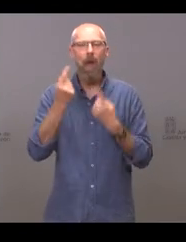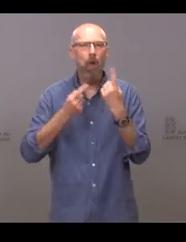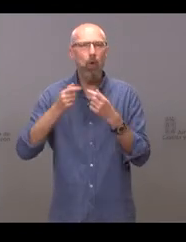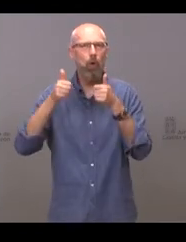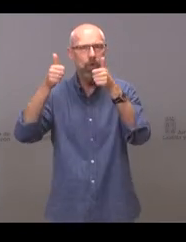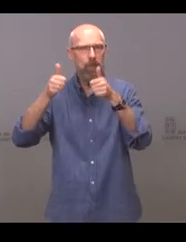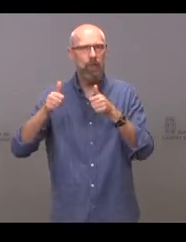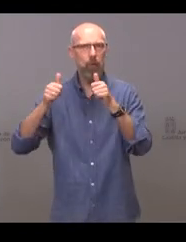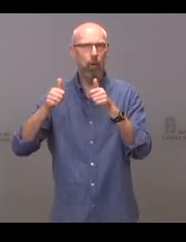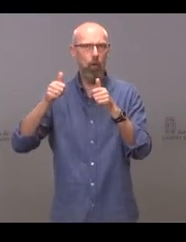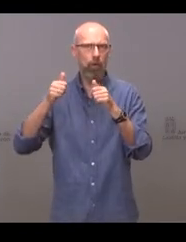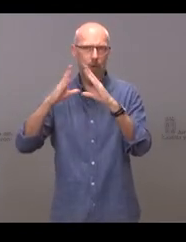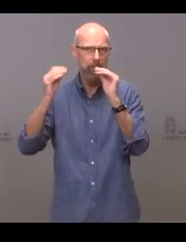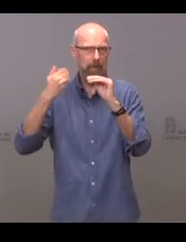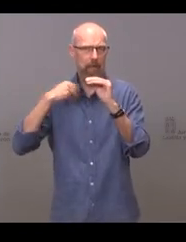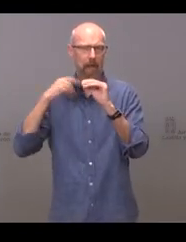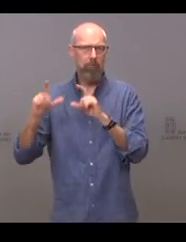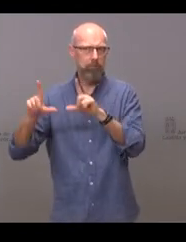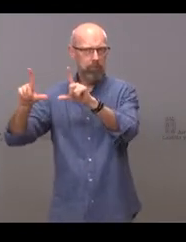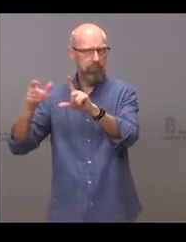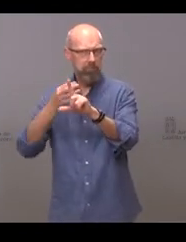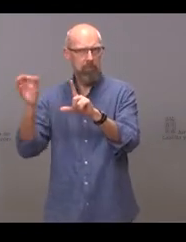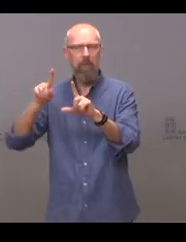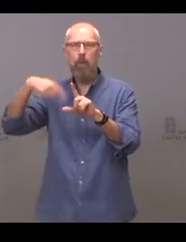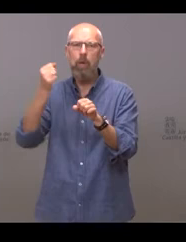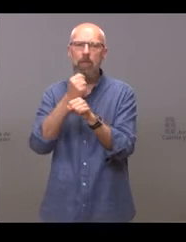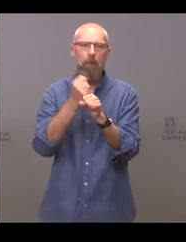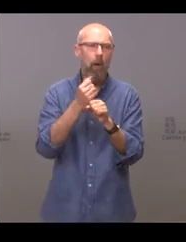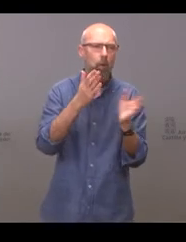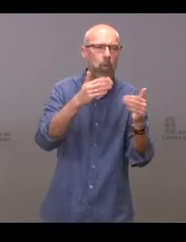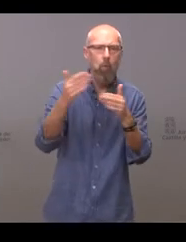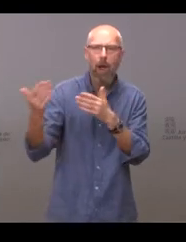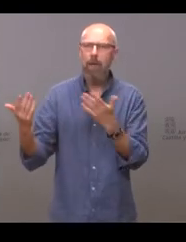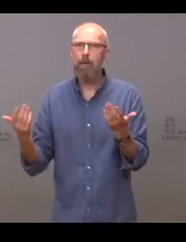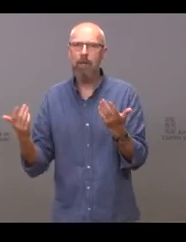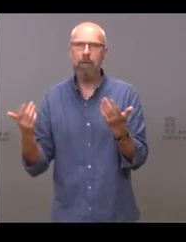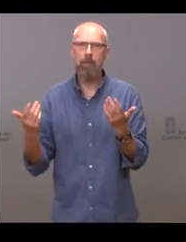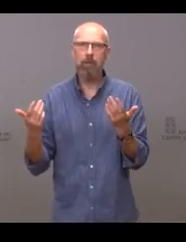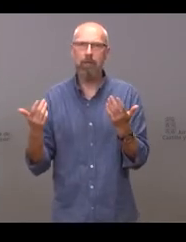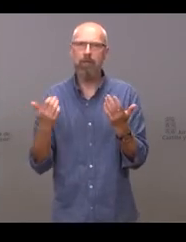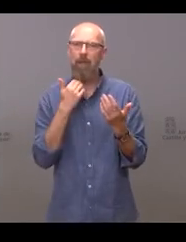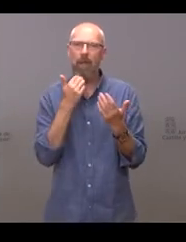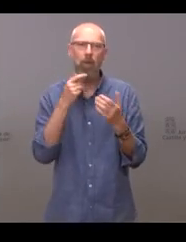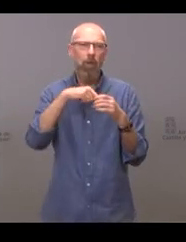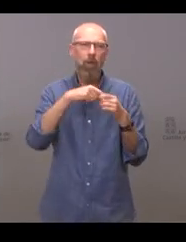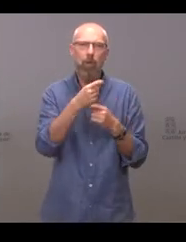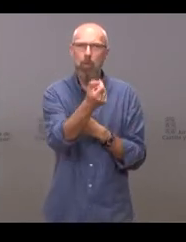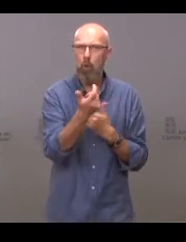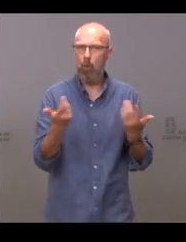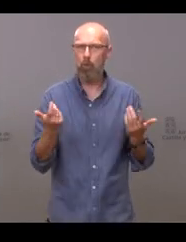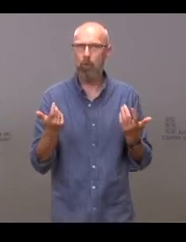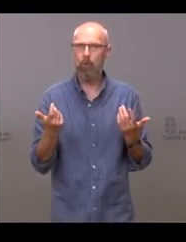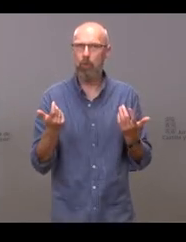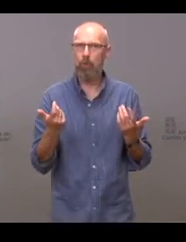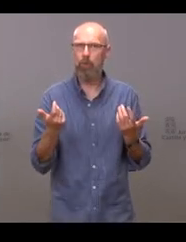no pueden ejercer su trabajo porque realmente no hay opción de poder trabajar salvo mínimos mínimos minis mínimos en